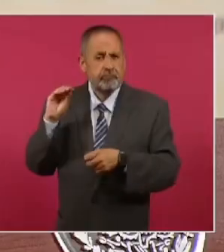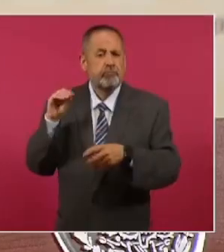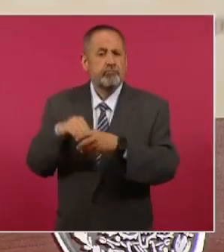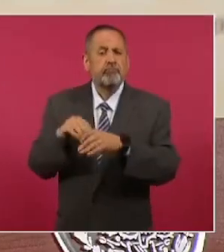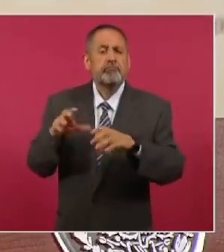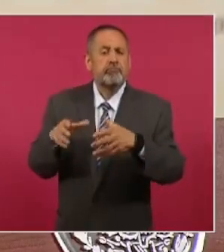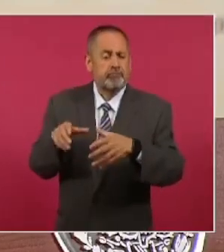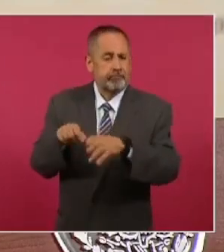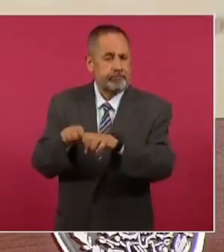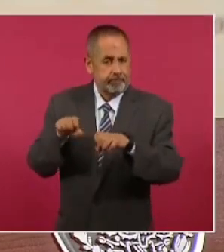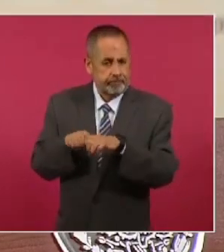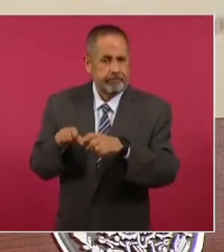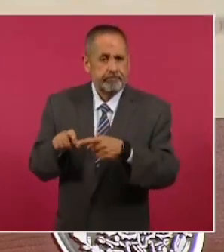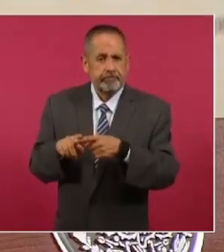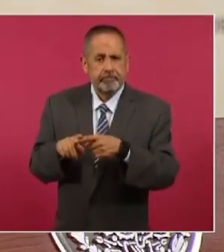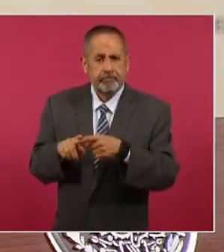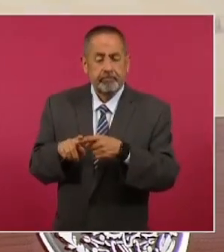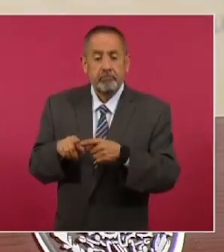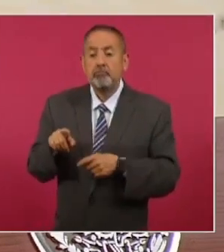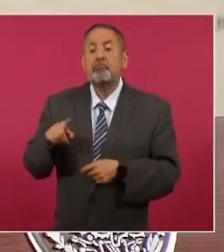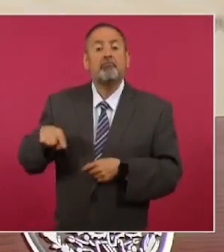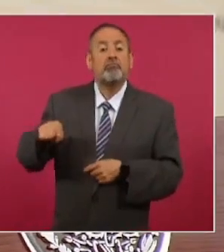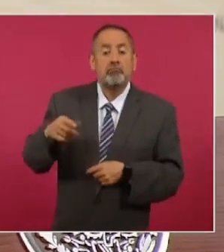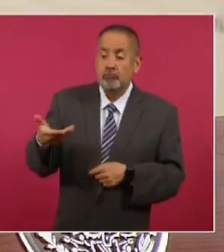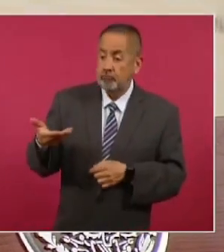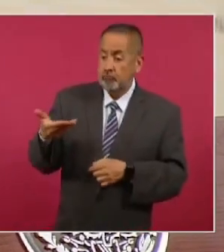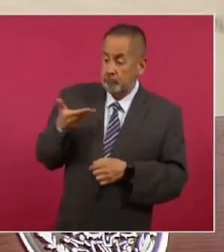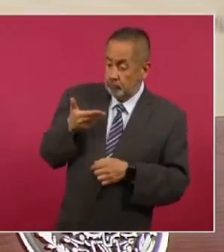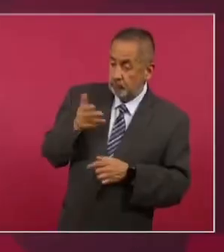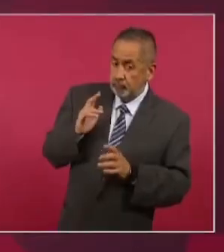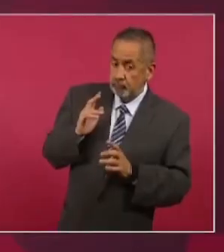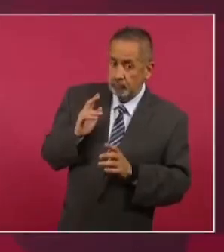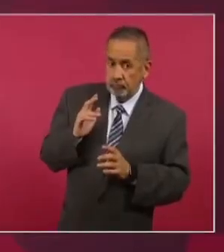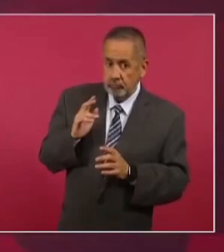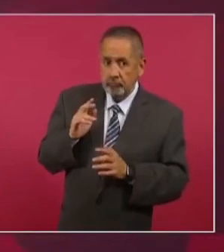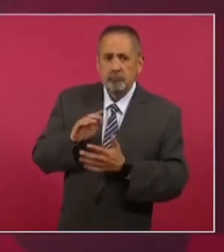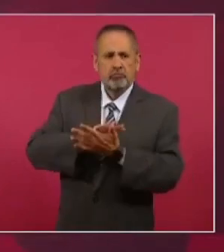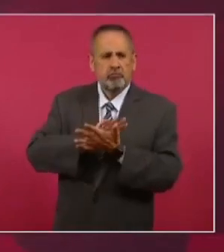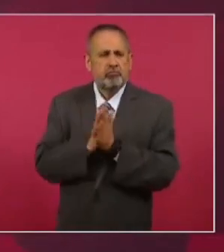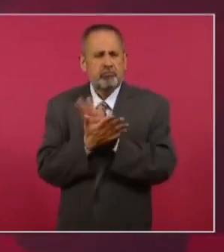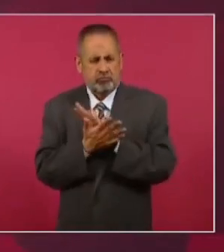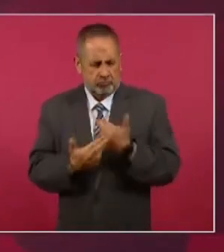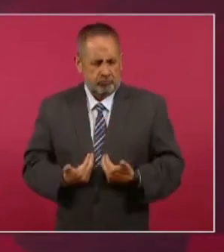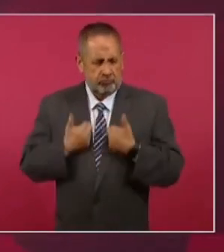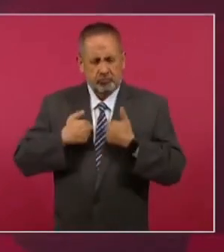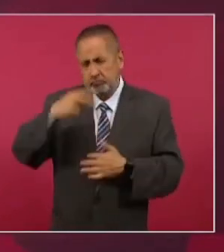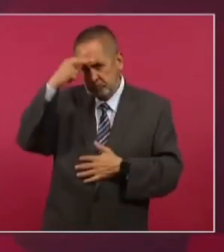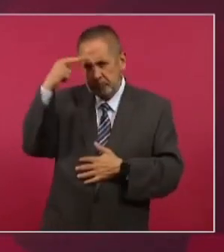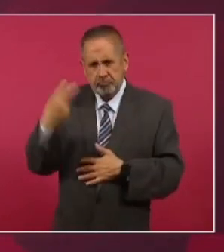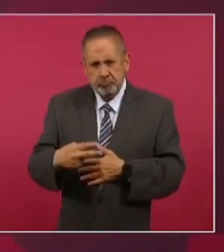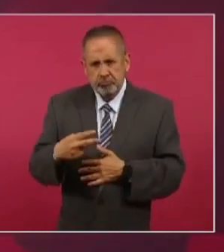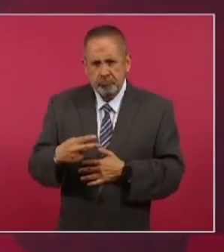nos pidió que quería nacionalizarse mexicano